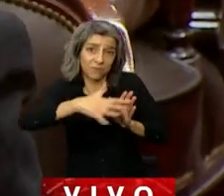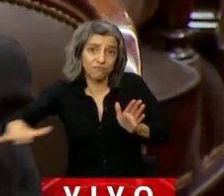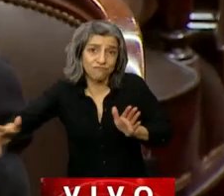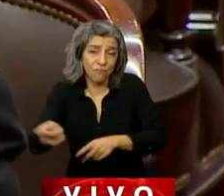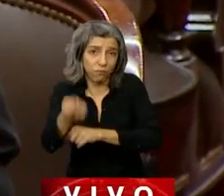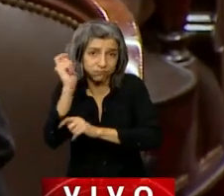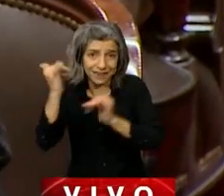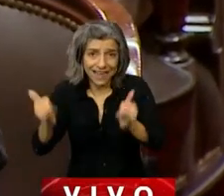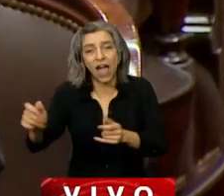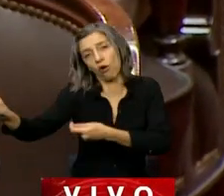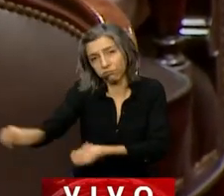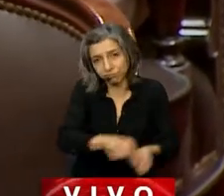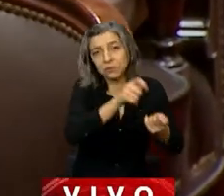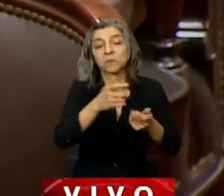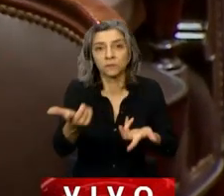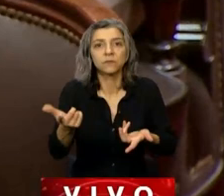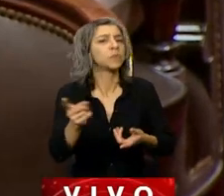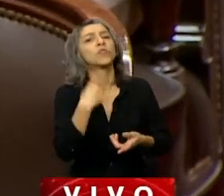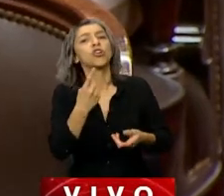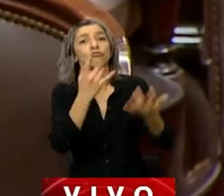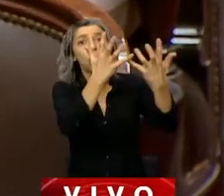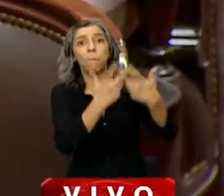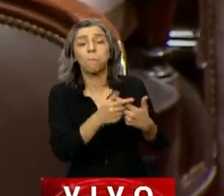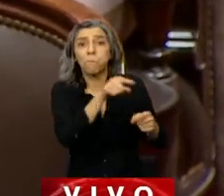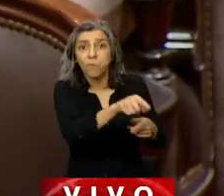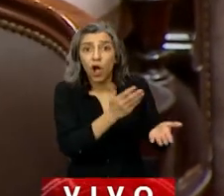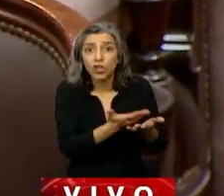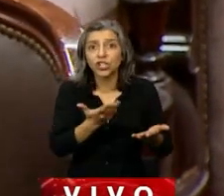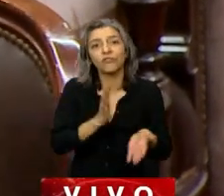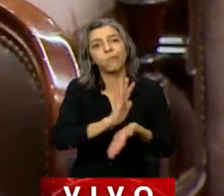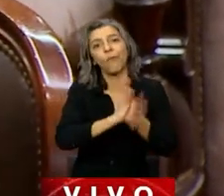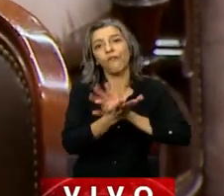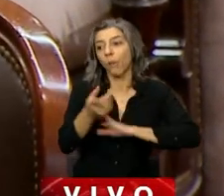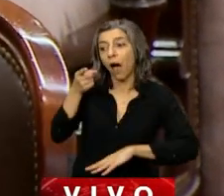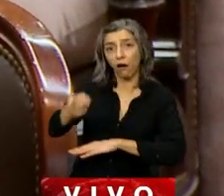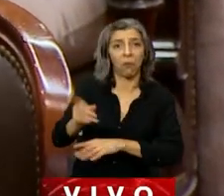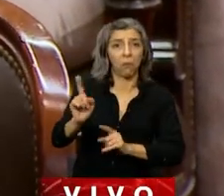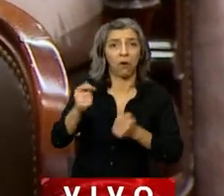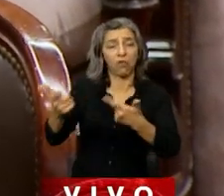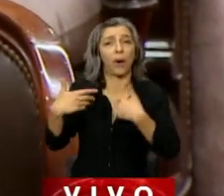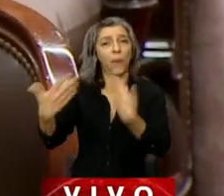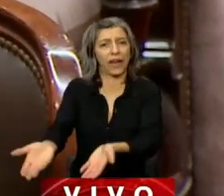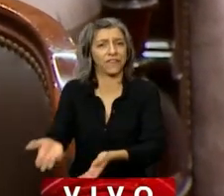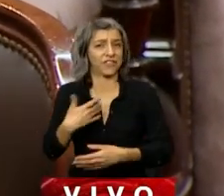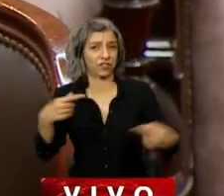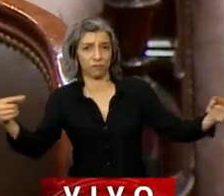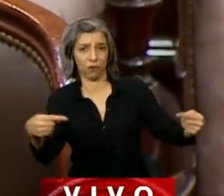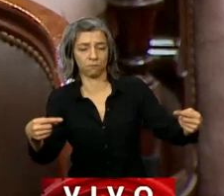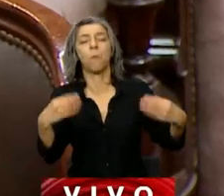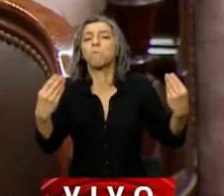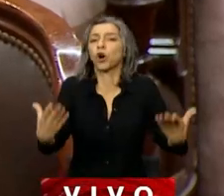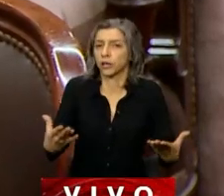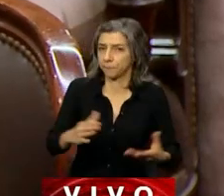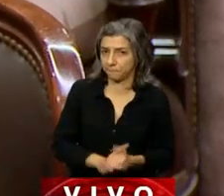agua. A estos no estamos atacando con este proyecto, sino que los estamos beneficiando, señores. Es incoherente este proyecto. ¿Por